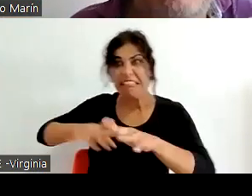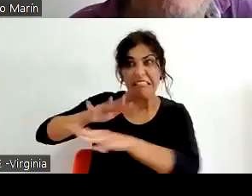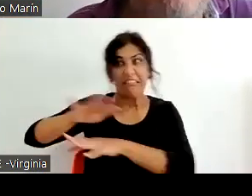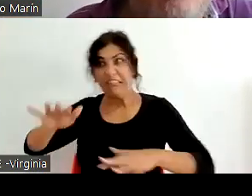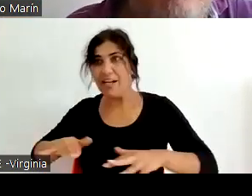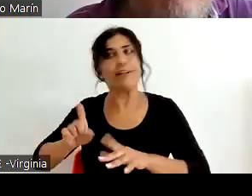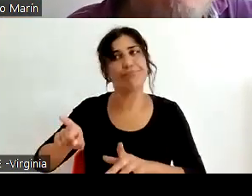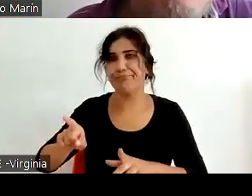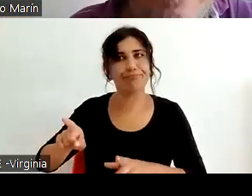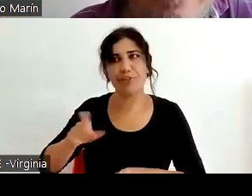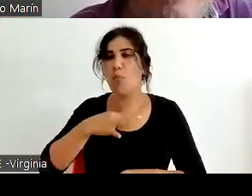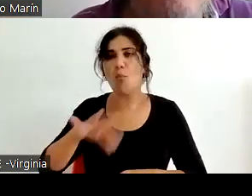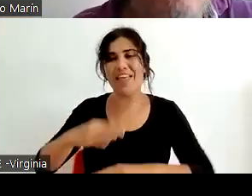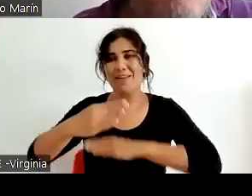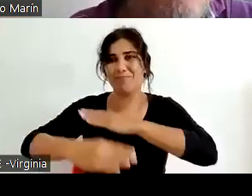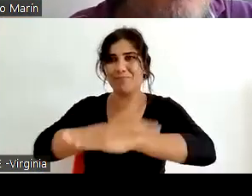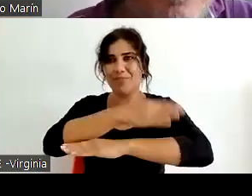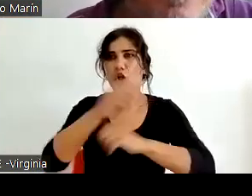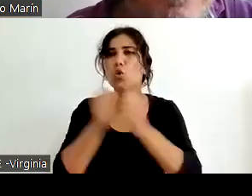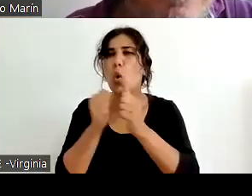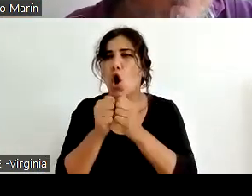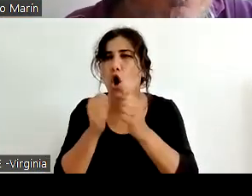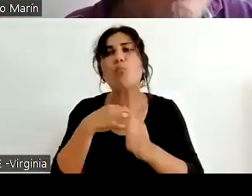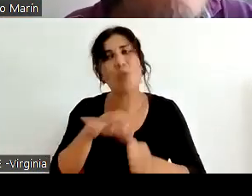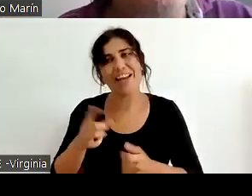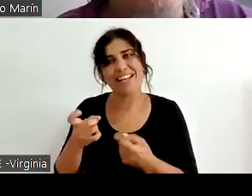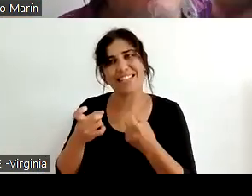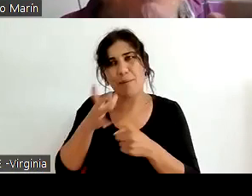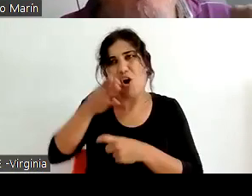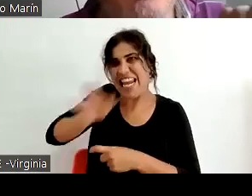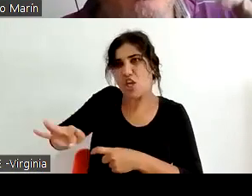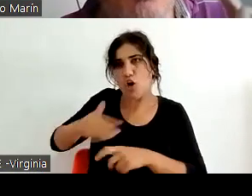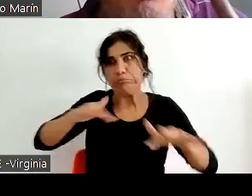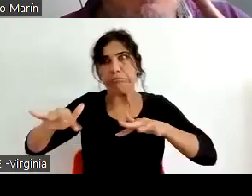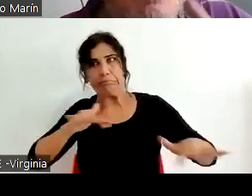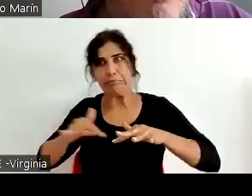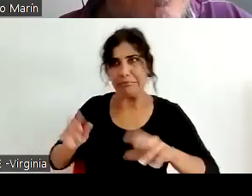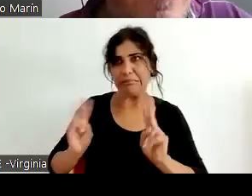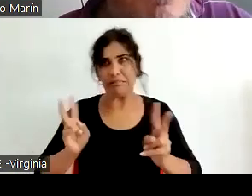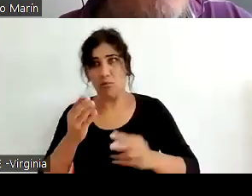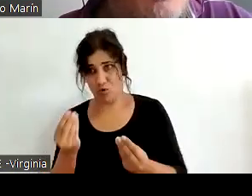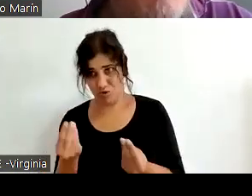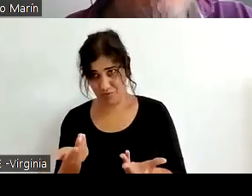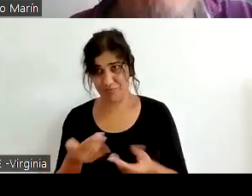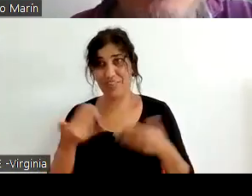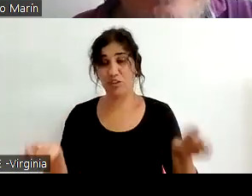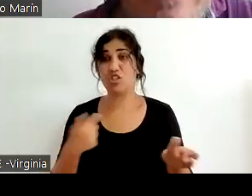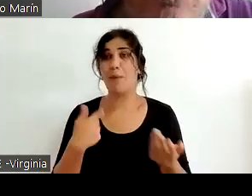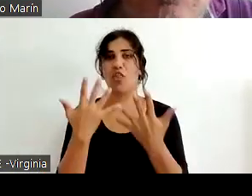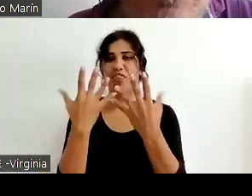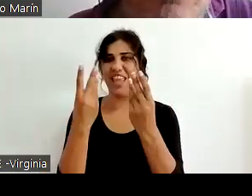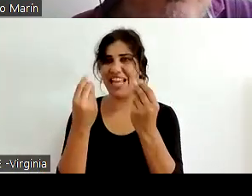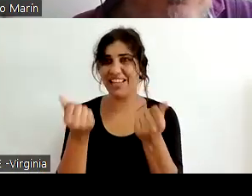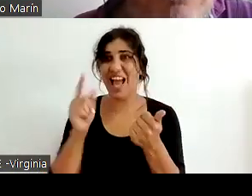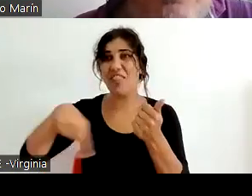tenemos que aplicar pues, algún vendaje que haga que ese tobillo no se pueda mover. En días posteriores, una vez haya bajado la inflamación, sí que podremos aplicar